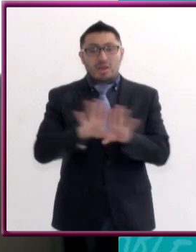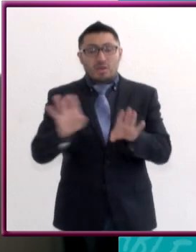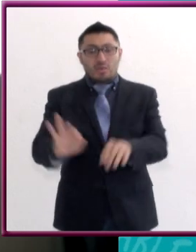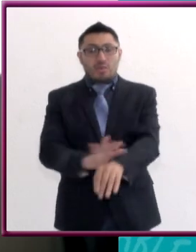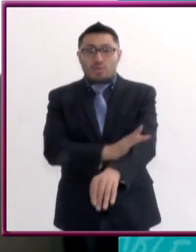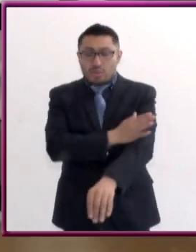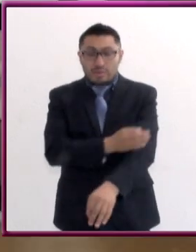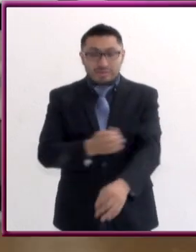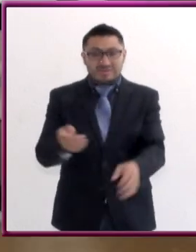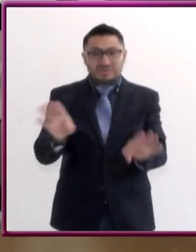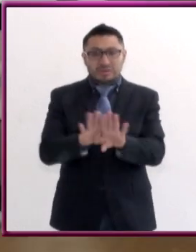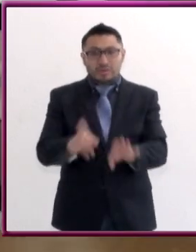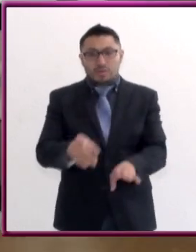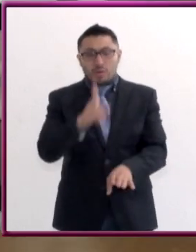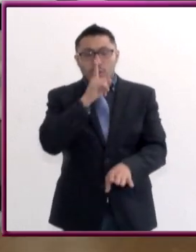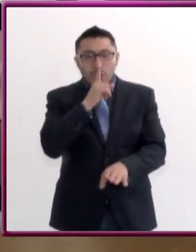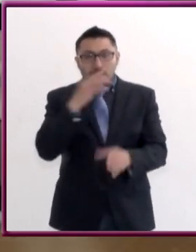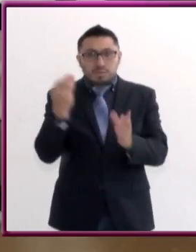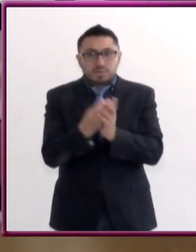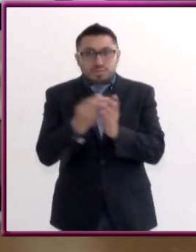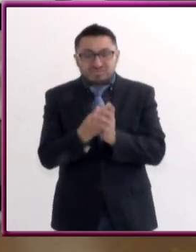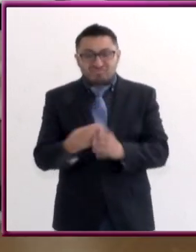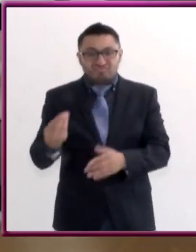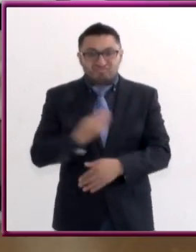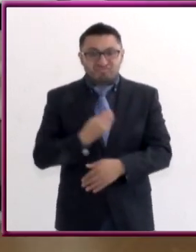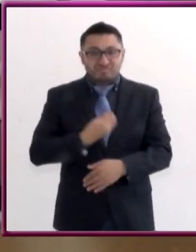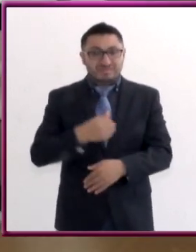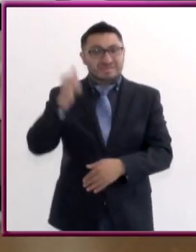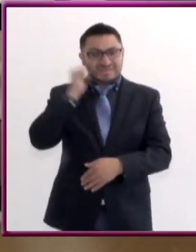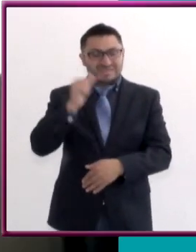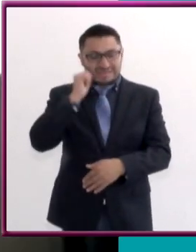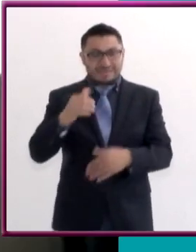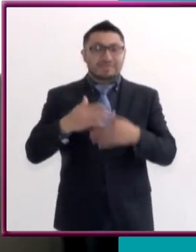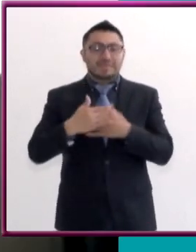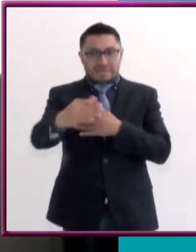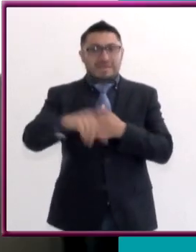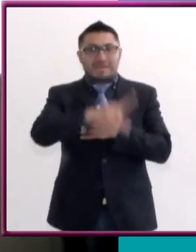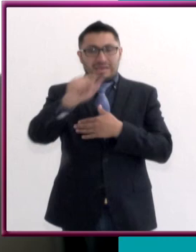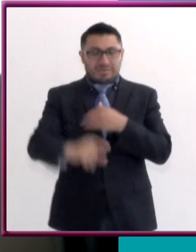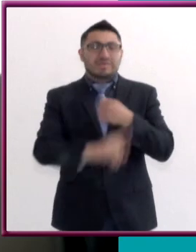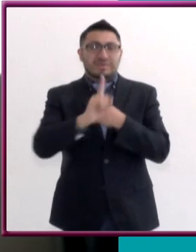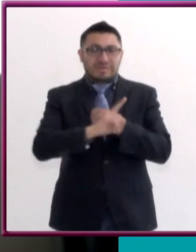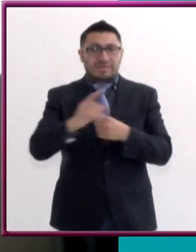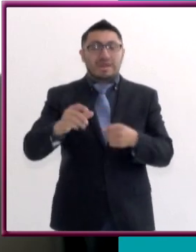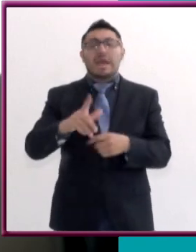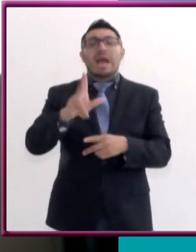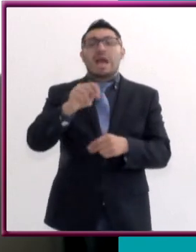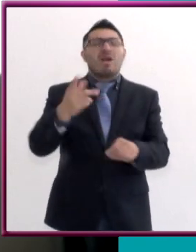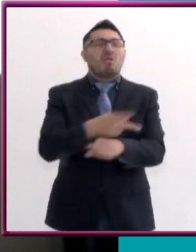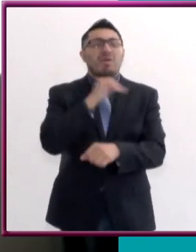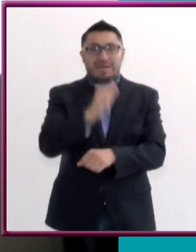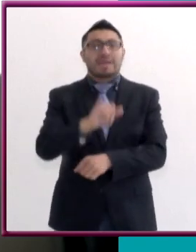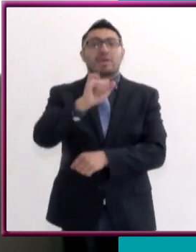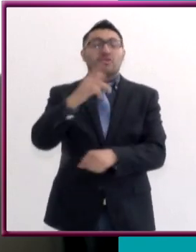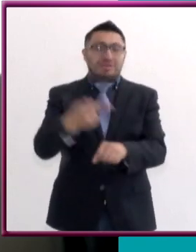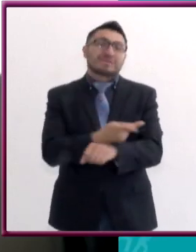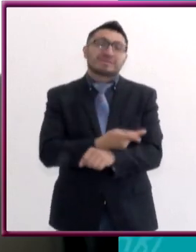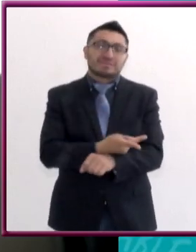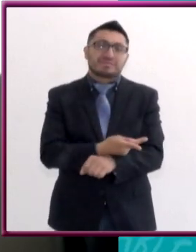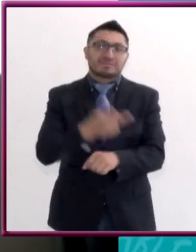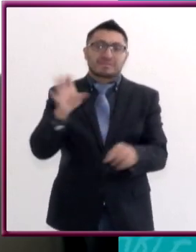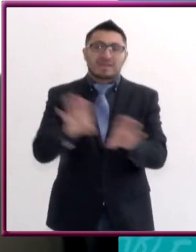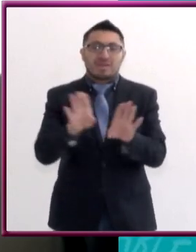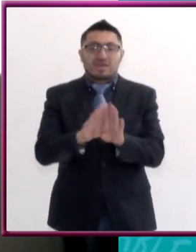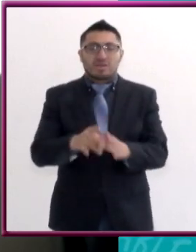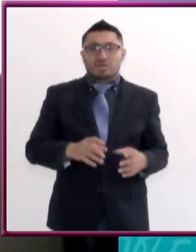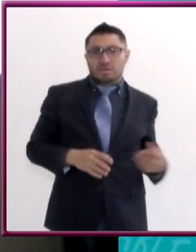tener las emociones por ahí escondidas, enterradas, siempre va a traer consecuencias, aunque digamos, no pasa nada, no, sí pasa.